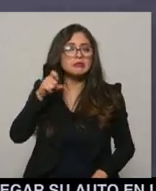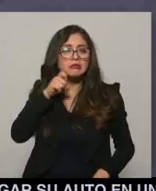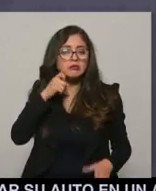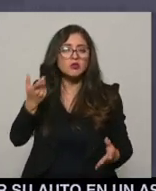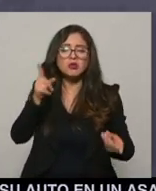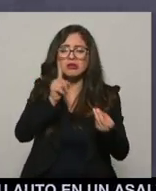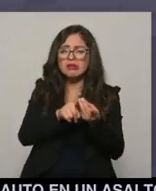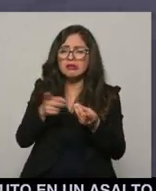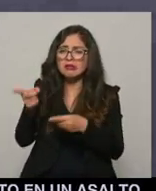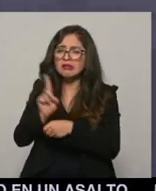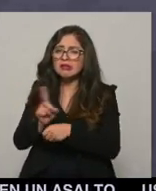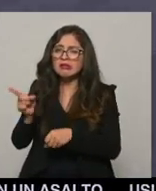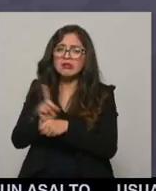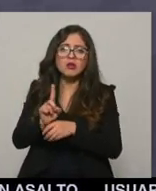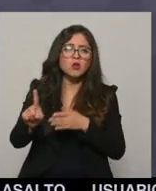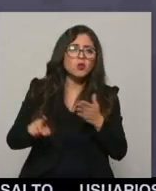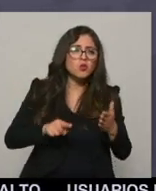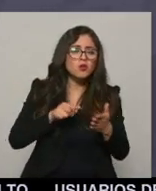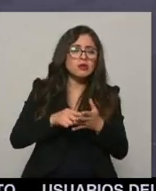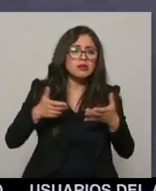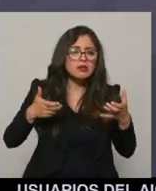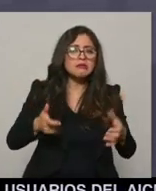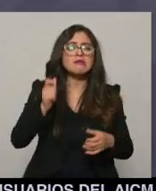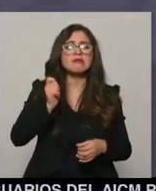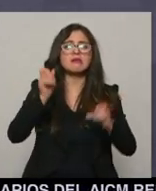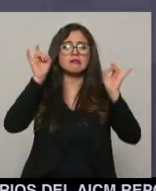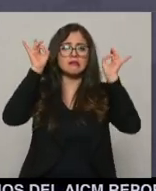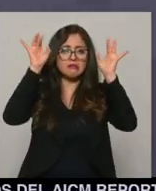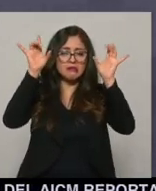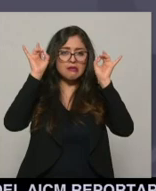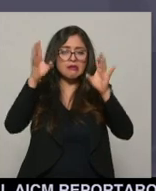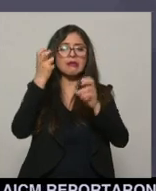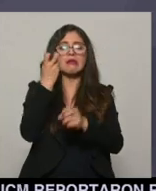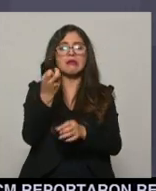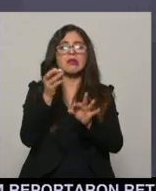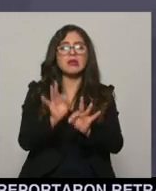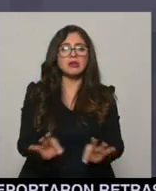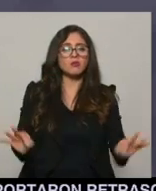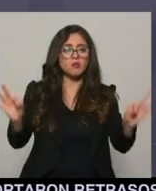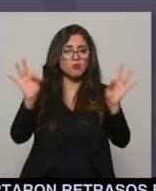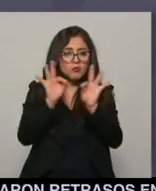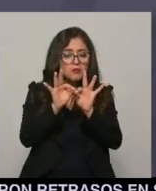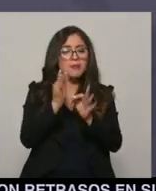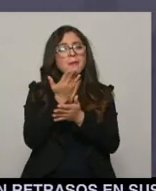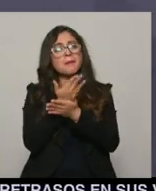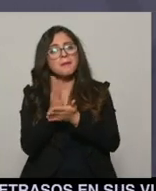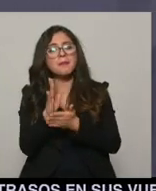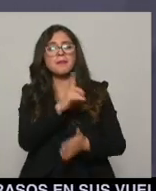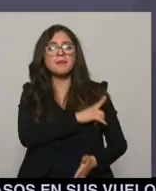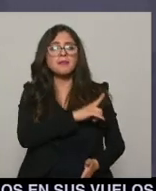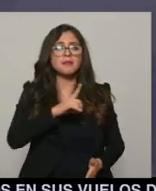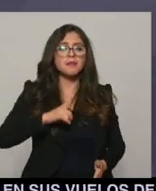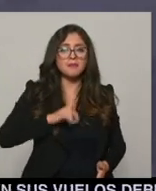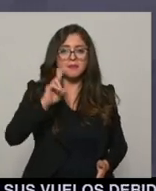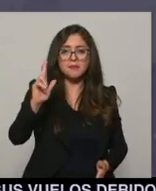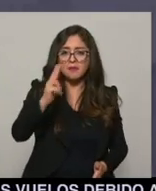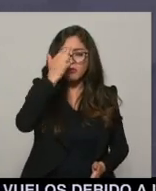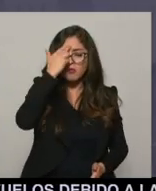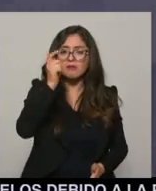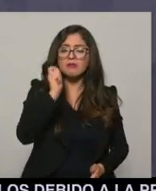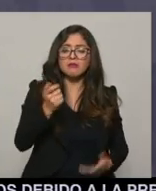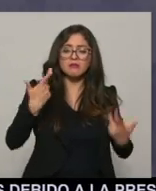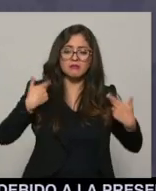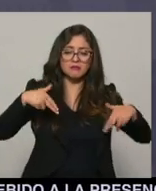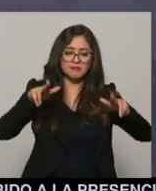espacios públicos y privados. El ángel es importante, pero recordemos que simboliza la libertad.